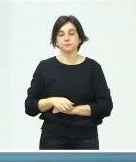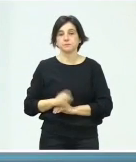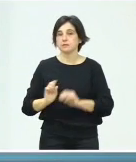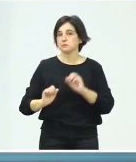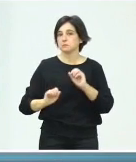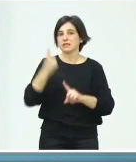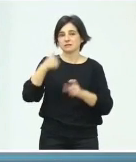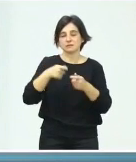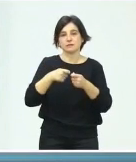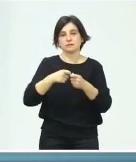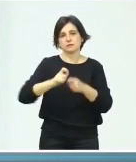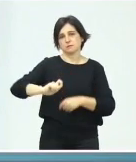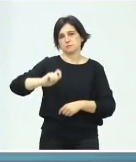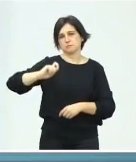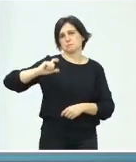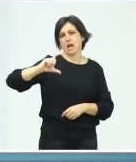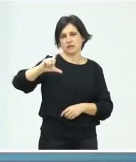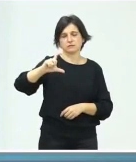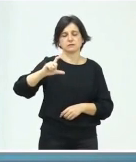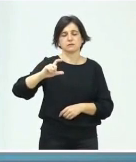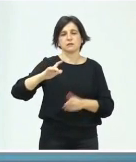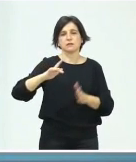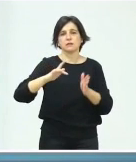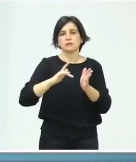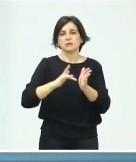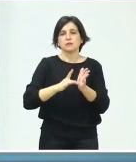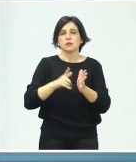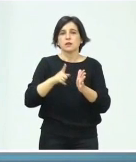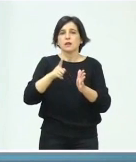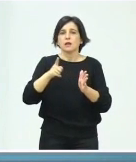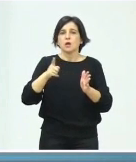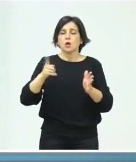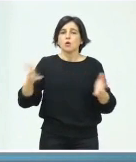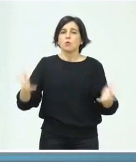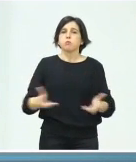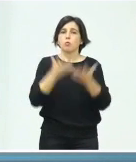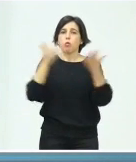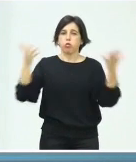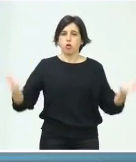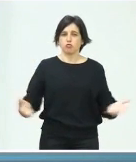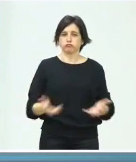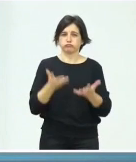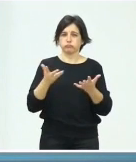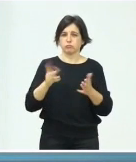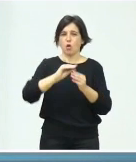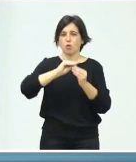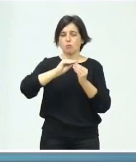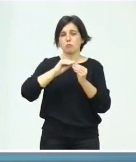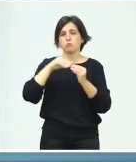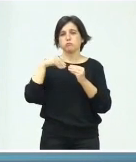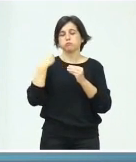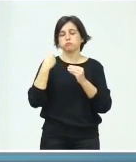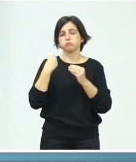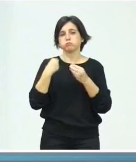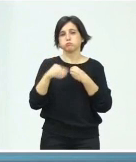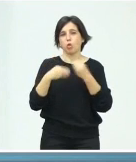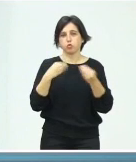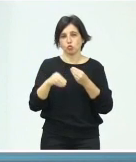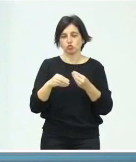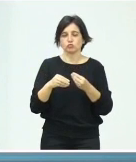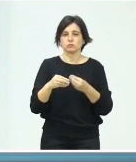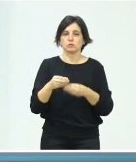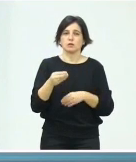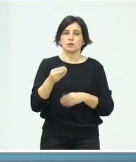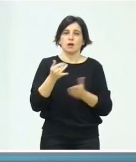Son el incremento de los fondos destinados a la promoción de productos agroalimentarios de Cantabria, las